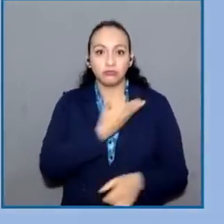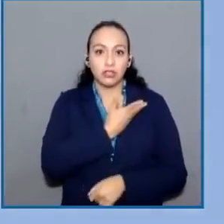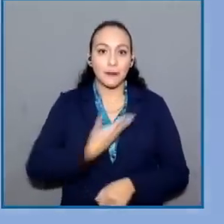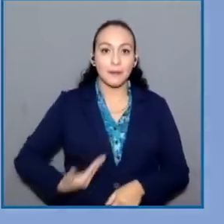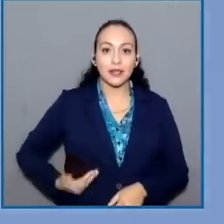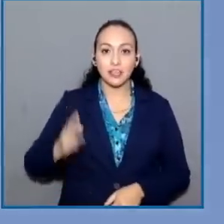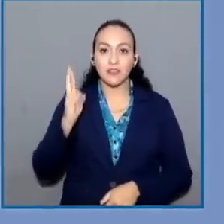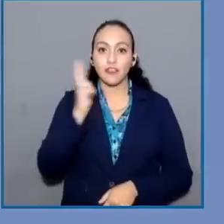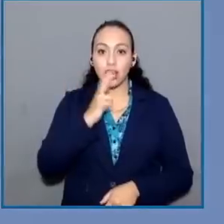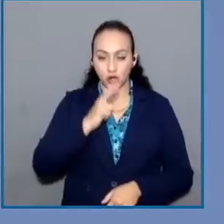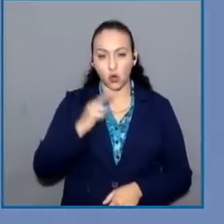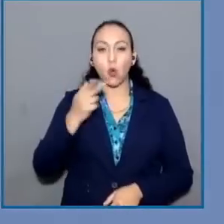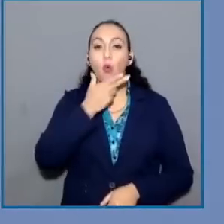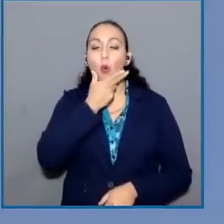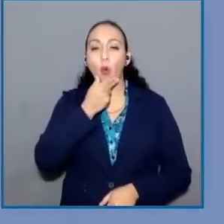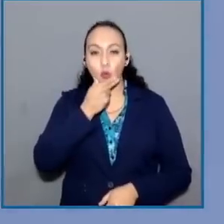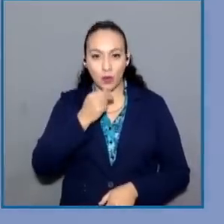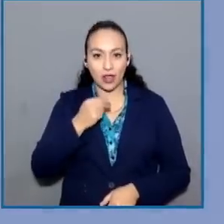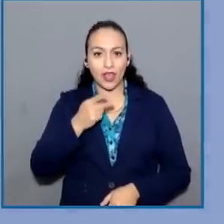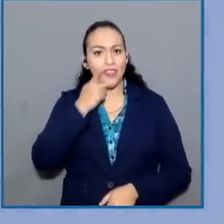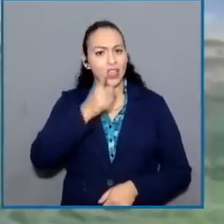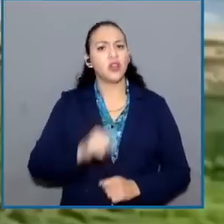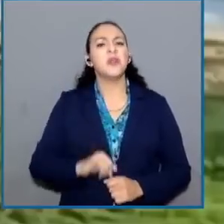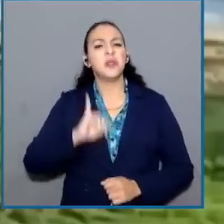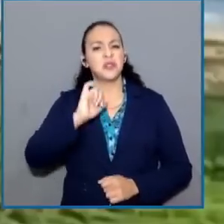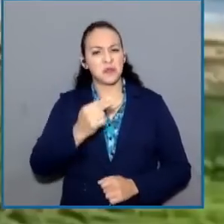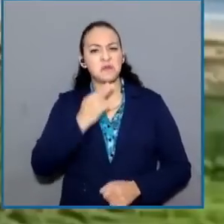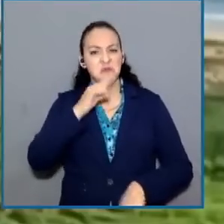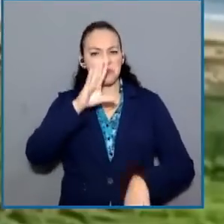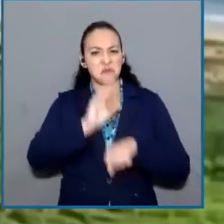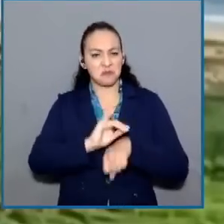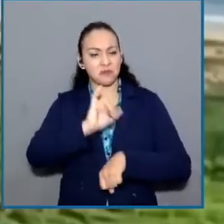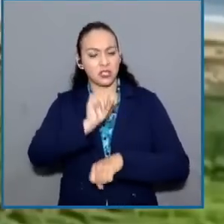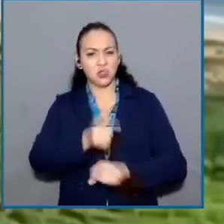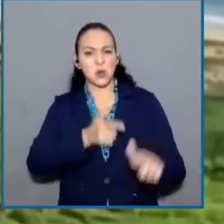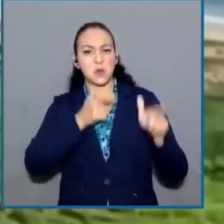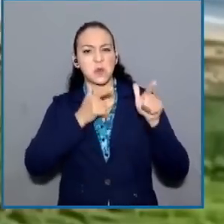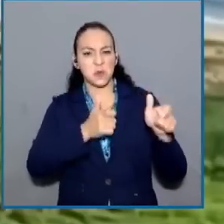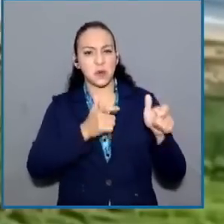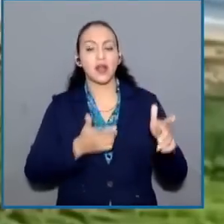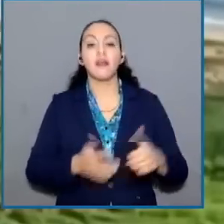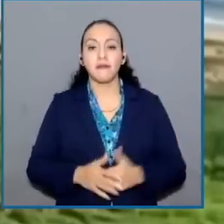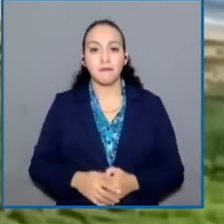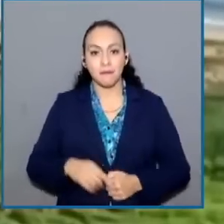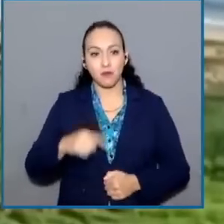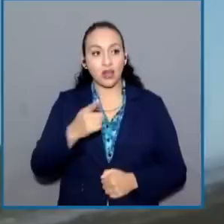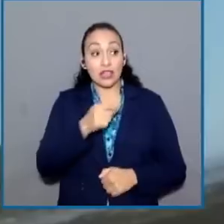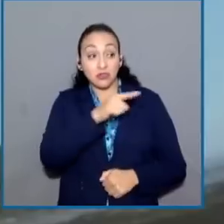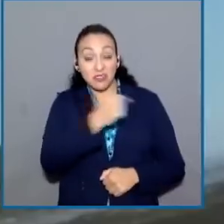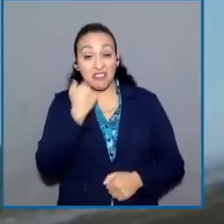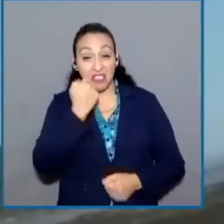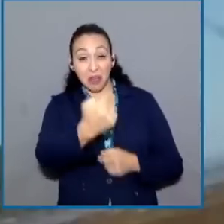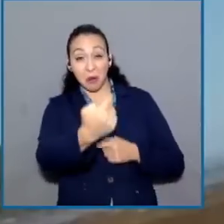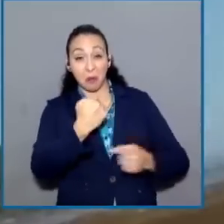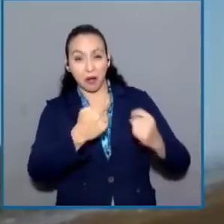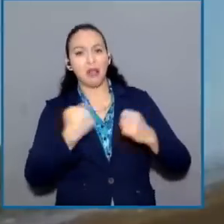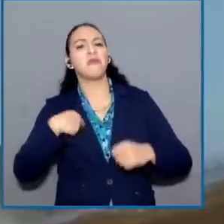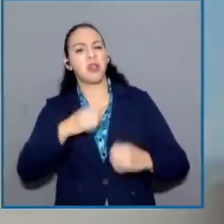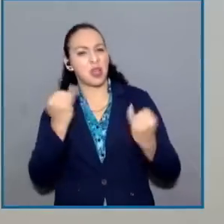Putin, aprobó el uso de armamento nuclear ante ataques del exterior que amenacen su soberanía. Por su parte, el